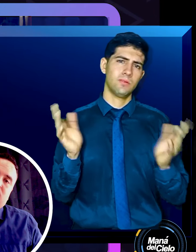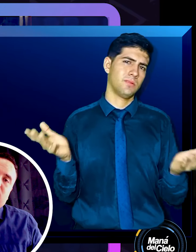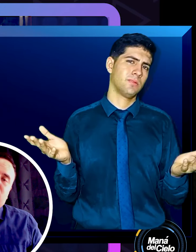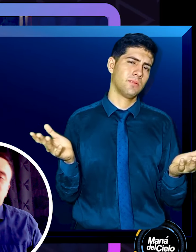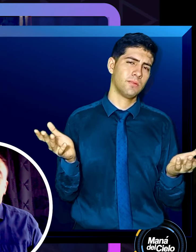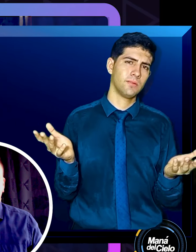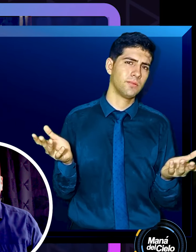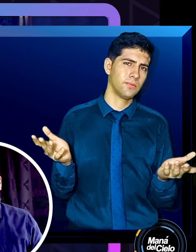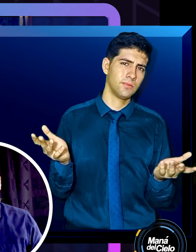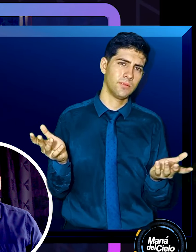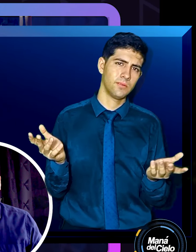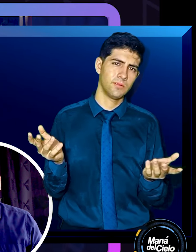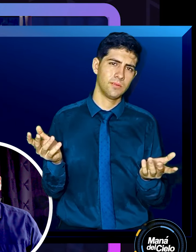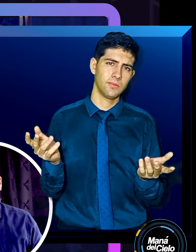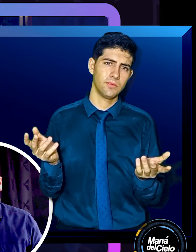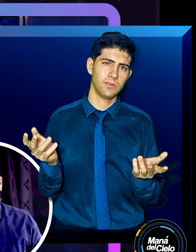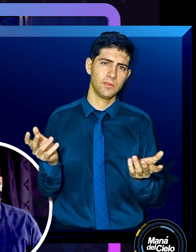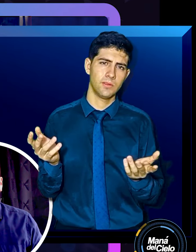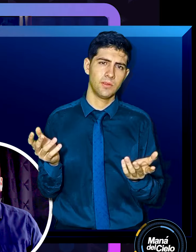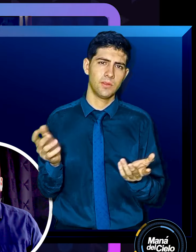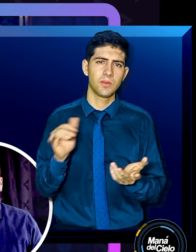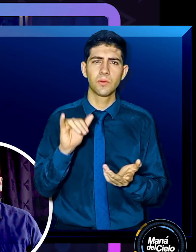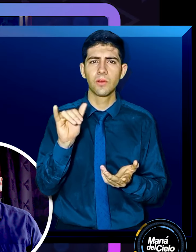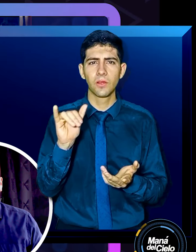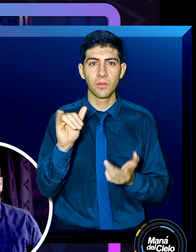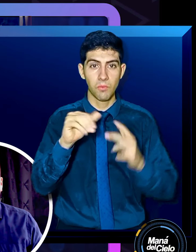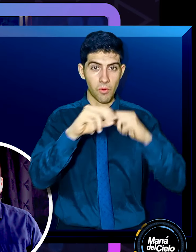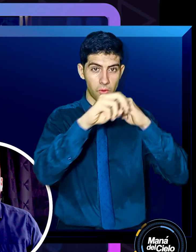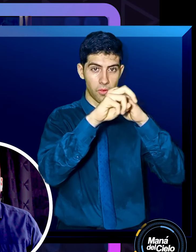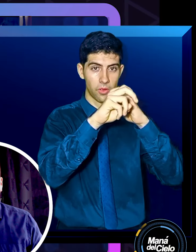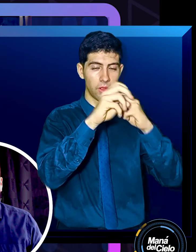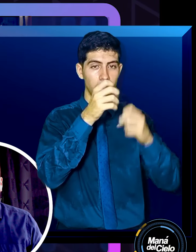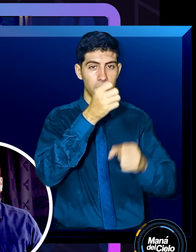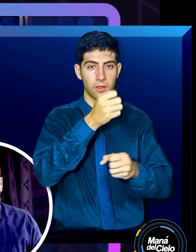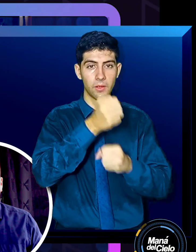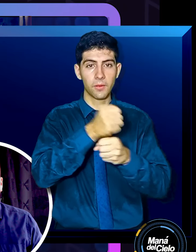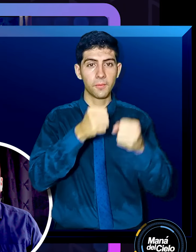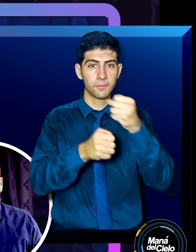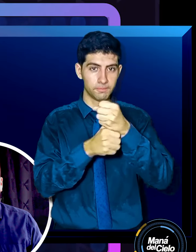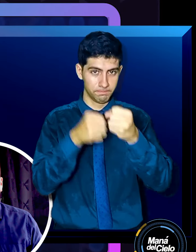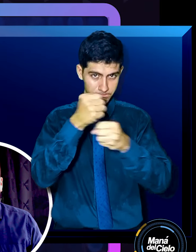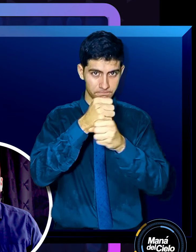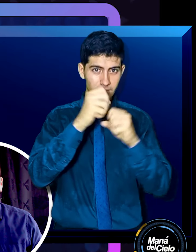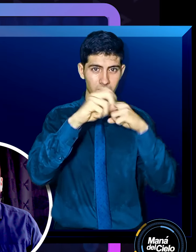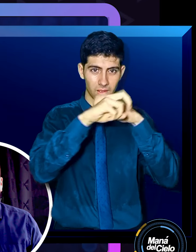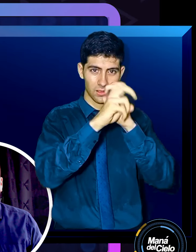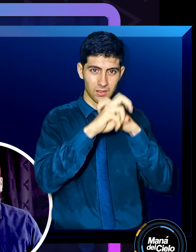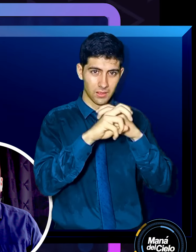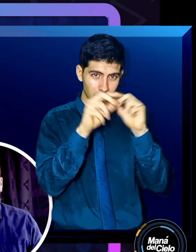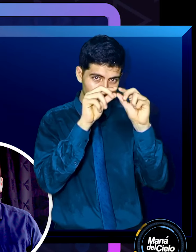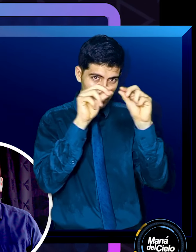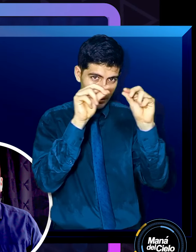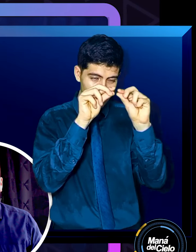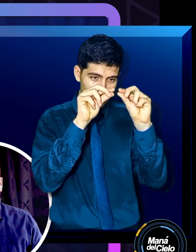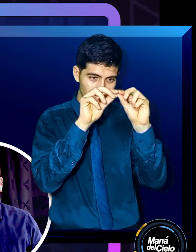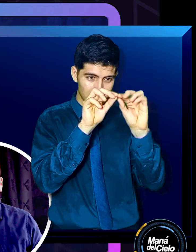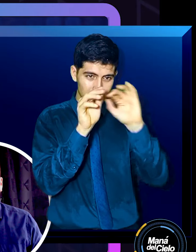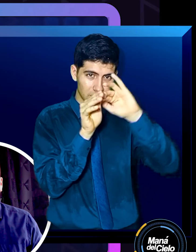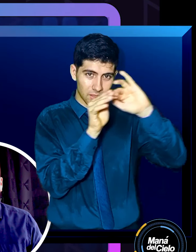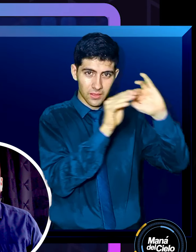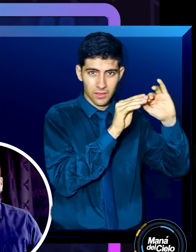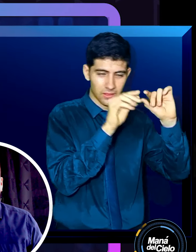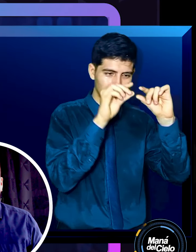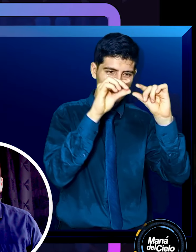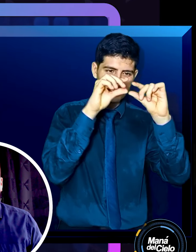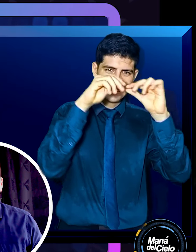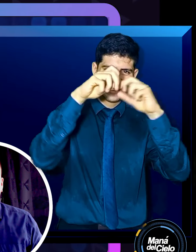entre las vértebras no son muy grandes, pero si te falta uno, te dolerá mucho. Y no sé si tú te has dado cuenta del dolor que